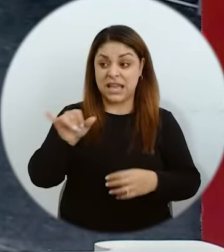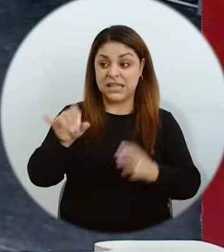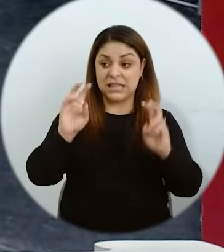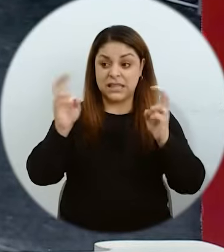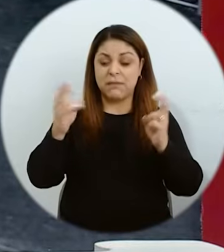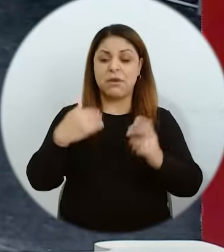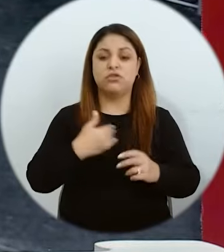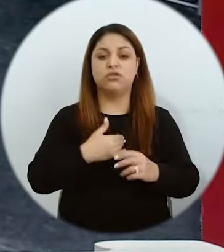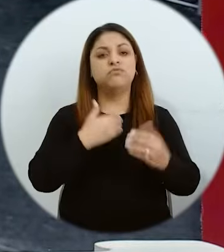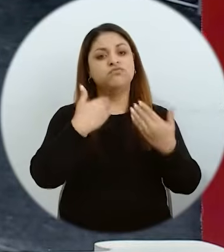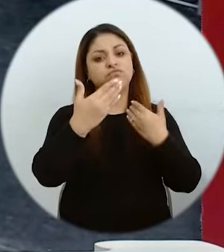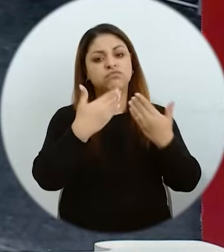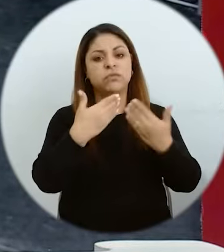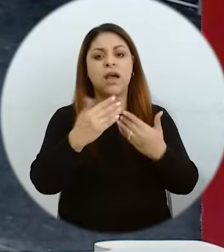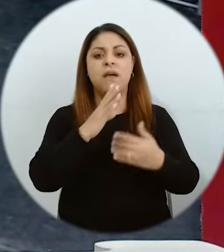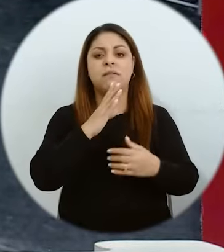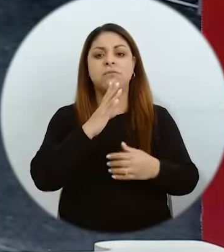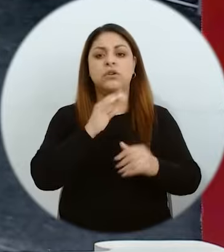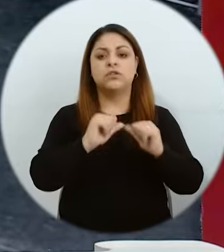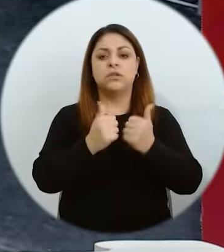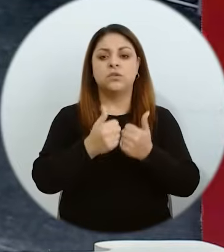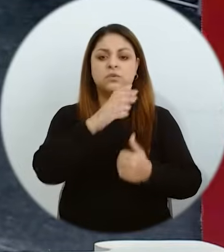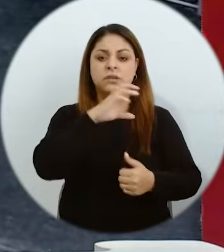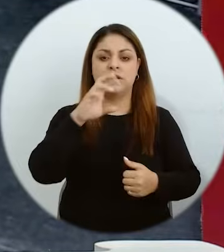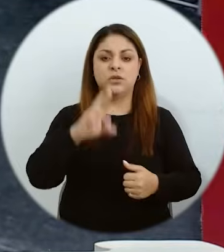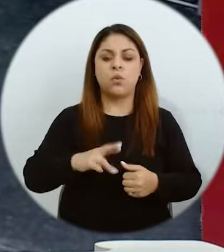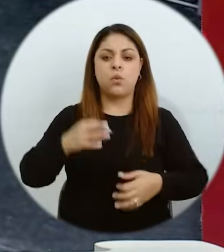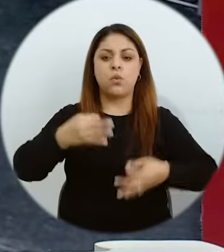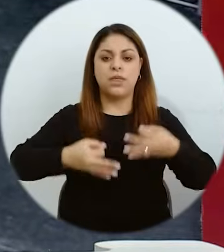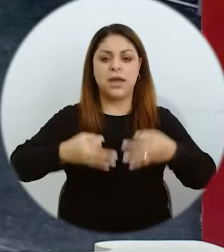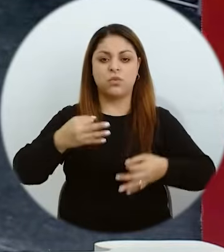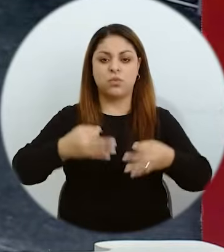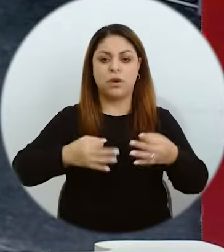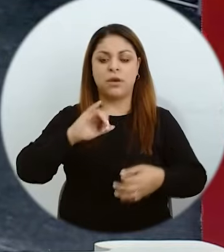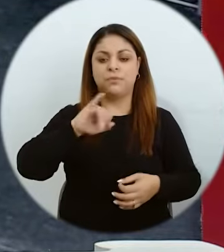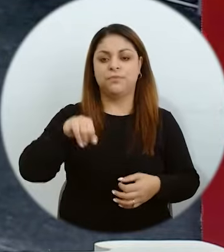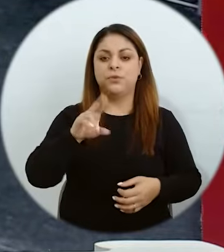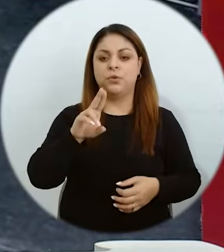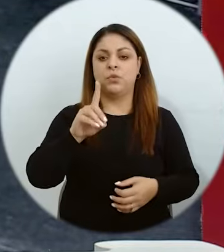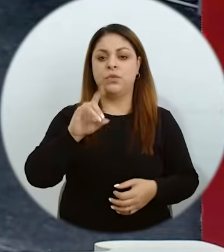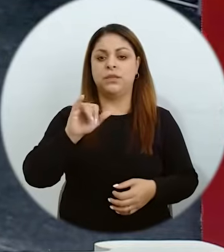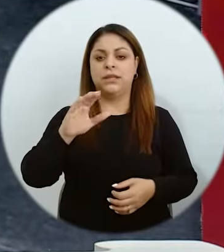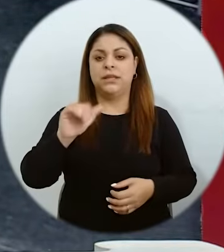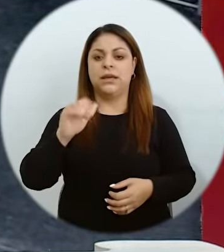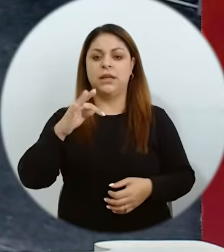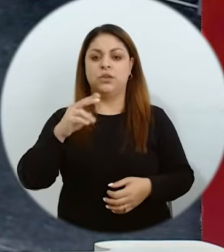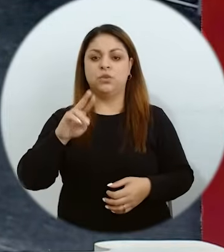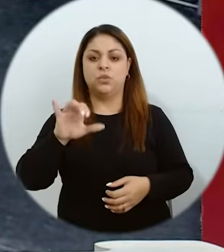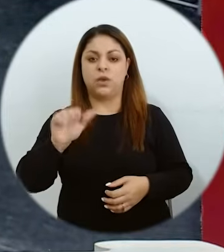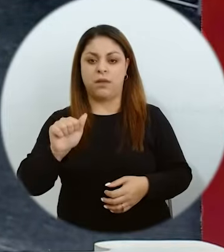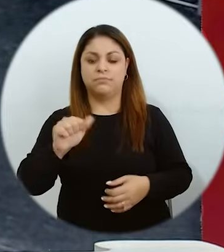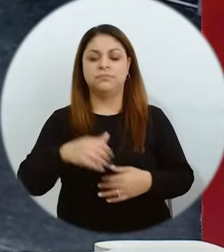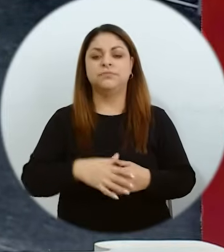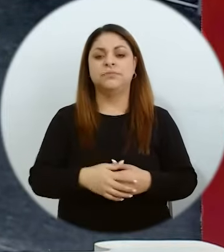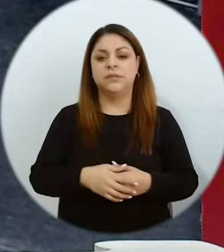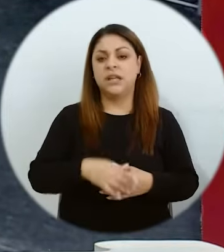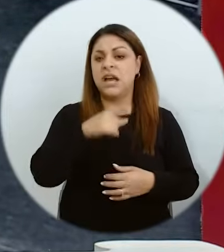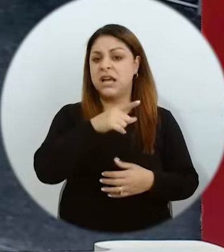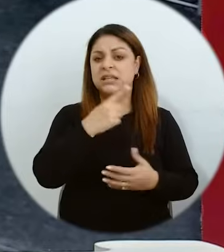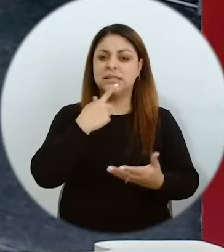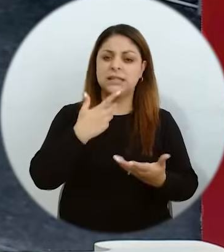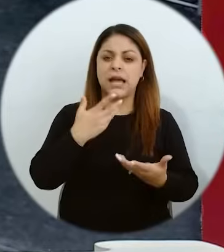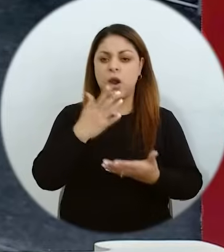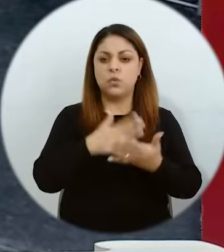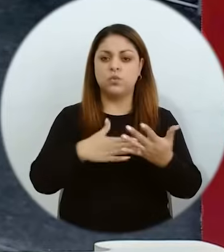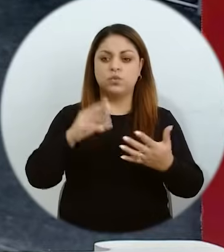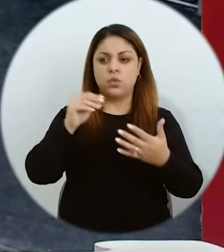con la Asociación Costarricense de Judicatura, quien no coincide con la calificación recibida por parte del informe